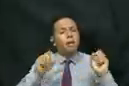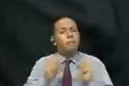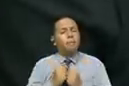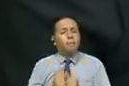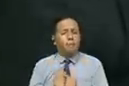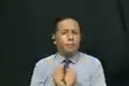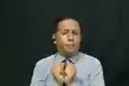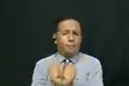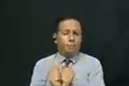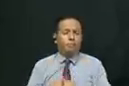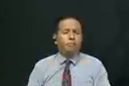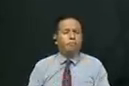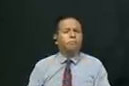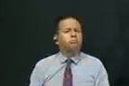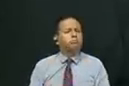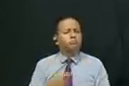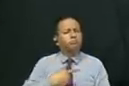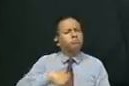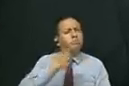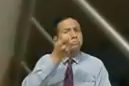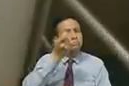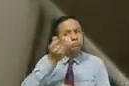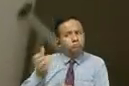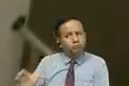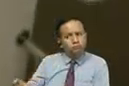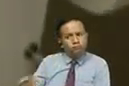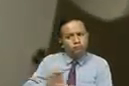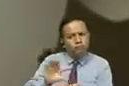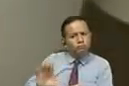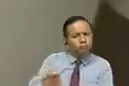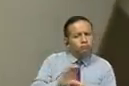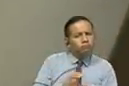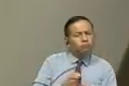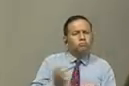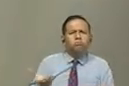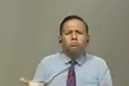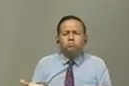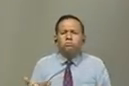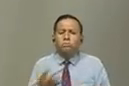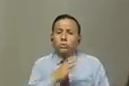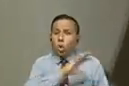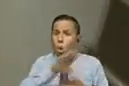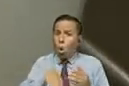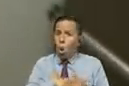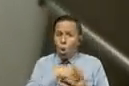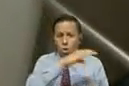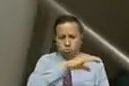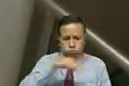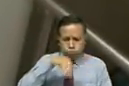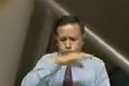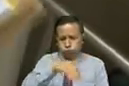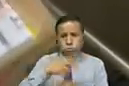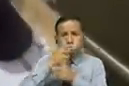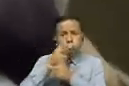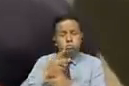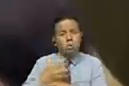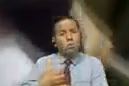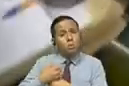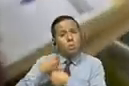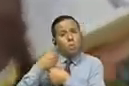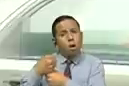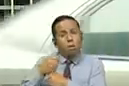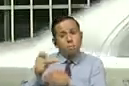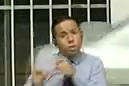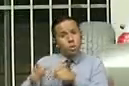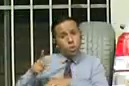es enriquecimiento privado no justificado. Todo lo incautado fue ingresado a cadena de custodia y será analizado por peritos que se